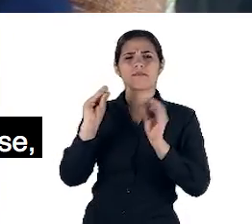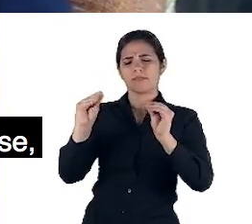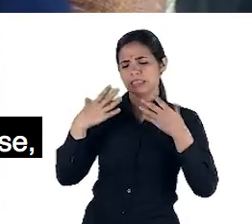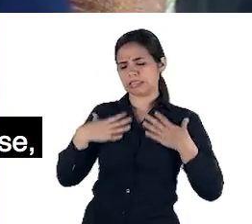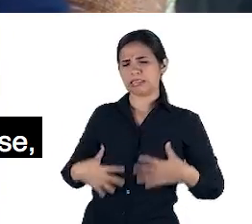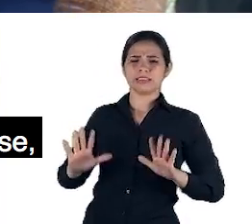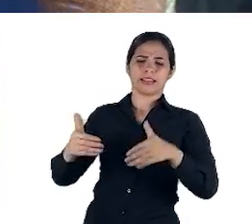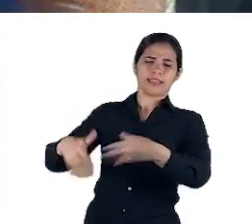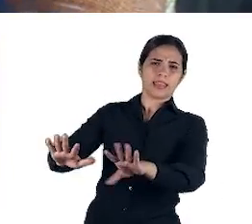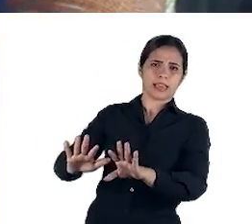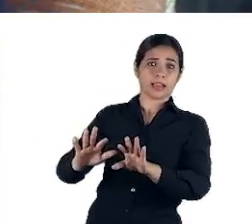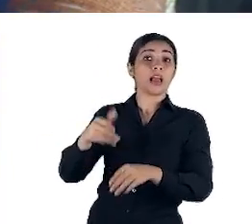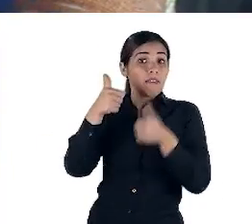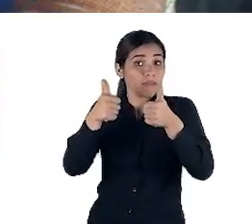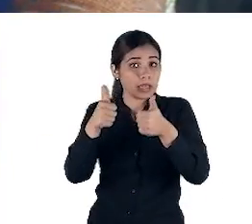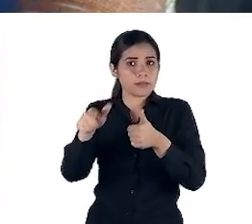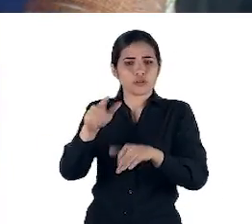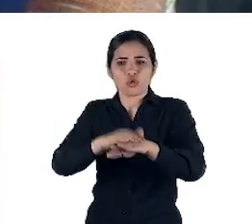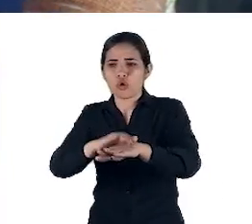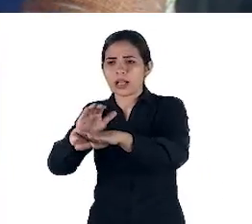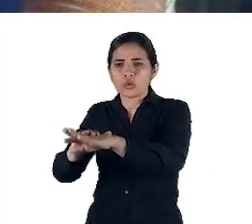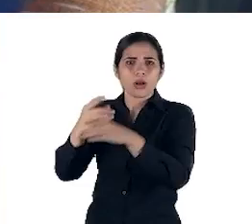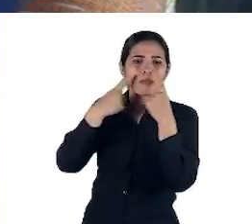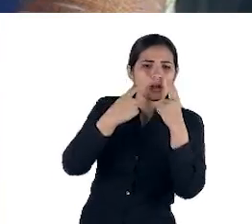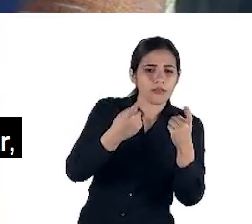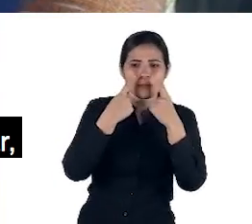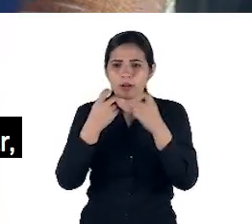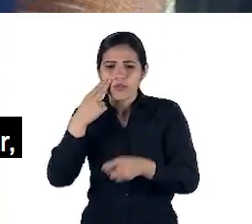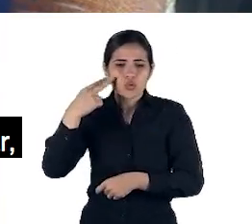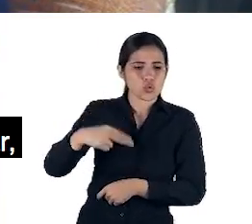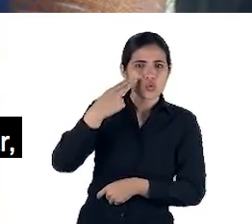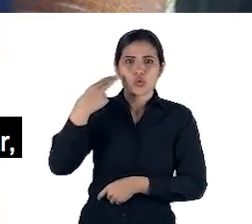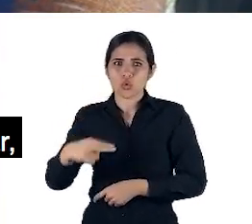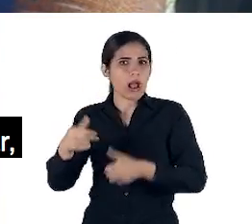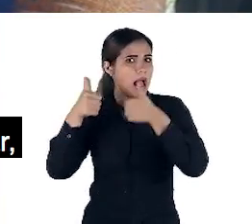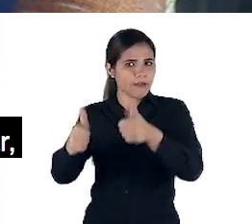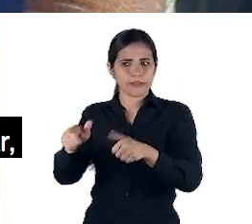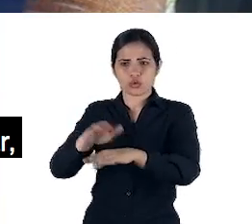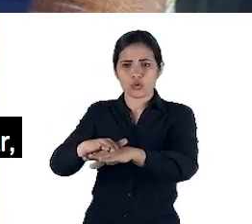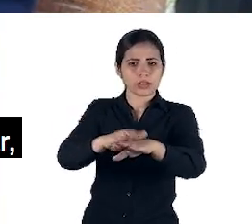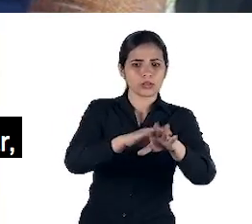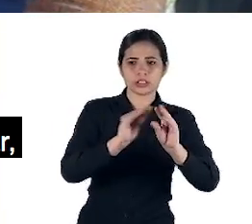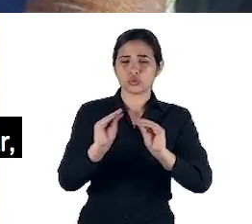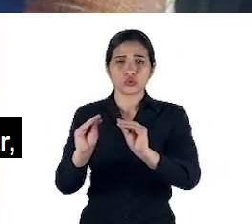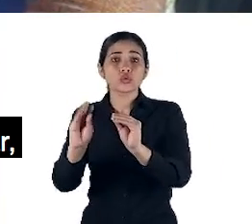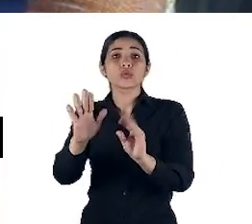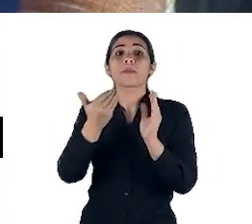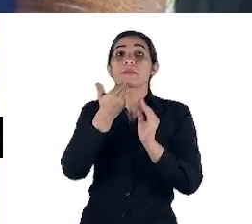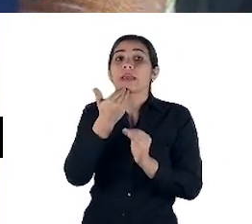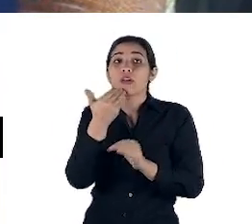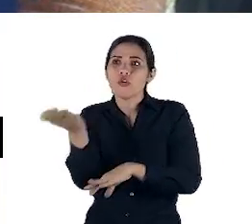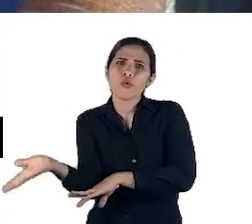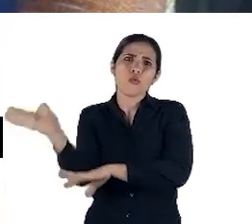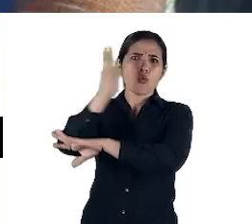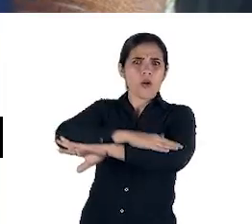tiene que ensuciarse, pero también hay un momento para la higiene. Hay gente que tiene y dice, bueno, no, el nene se tiene que ensuciar, la